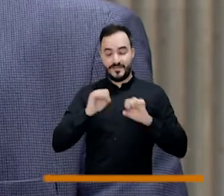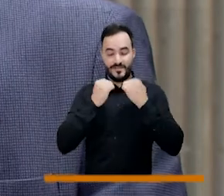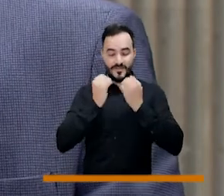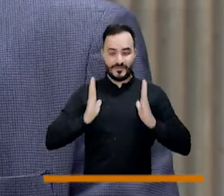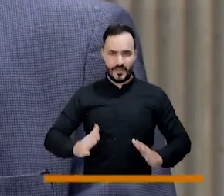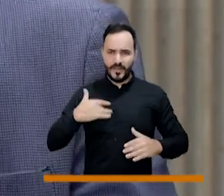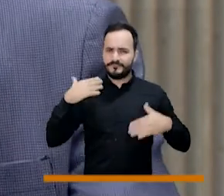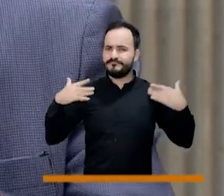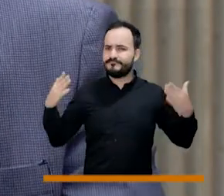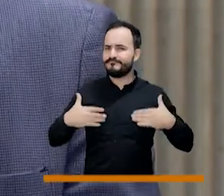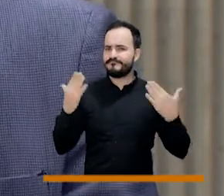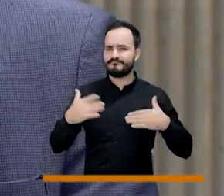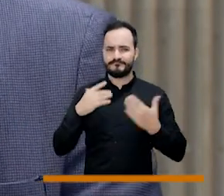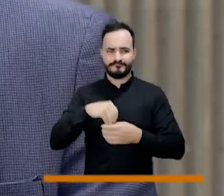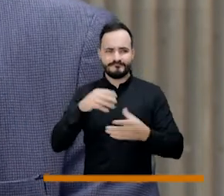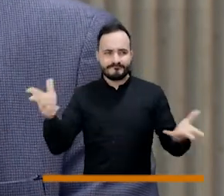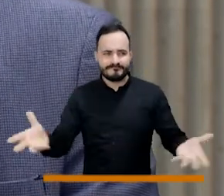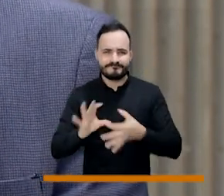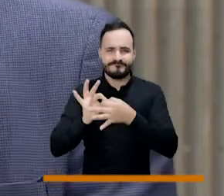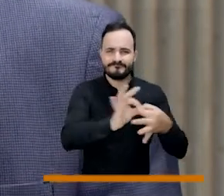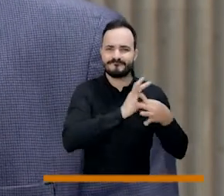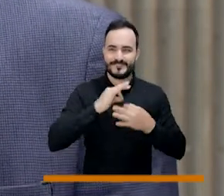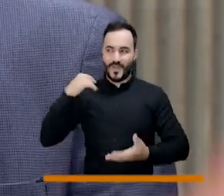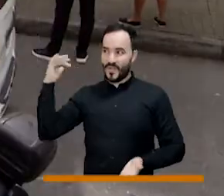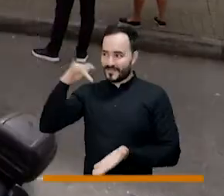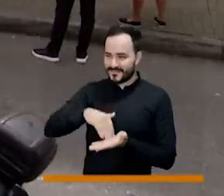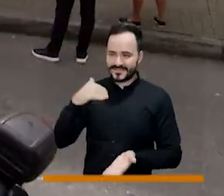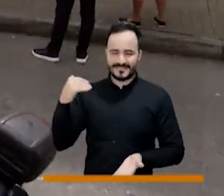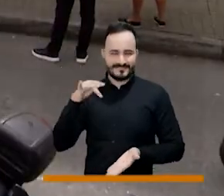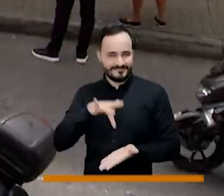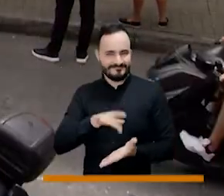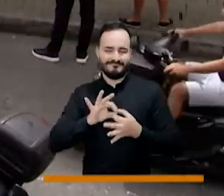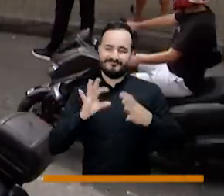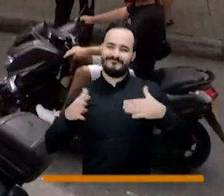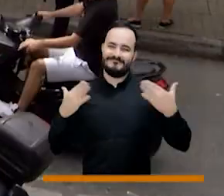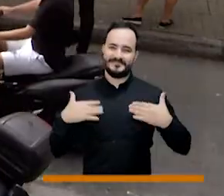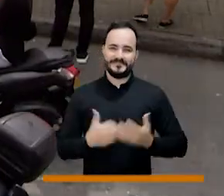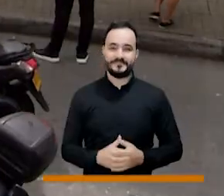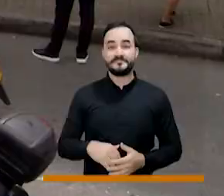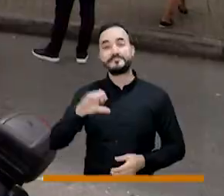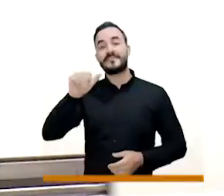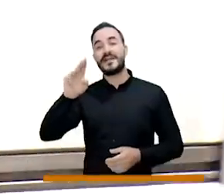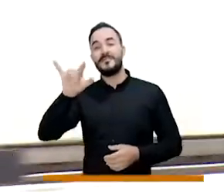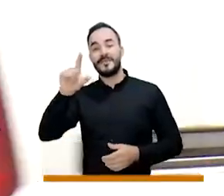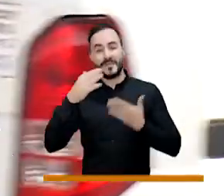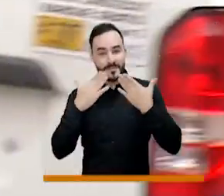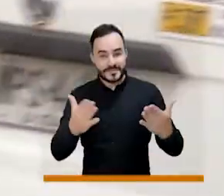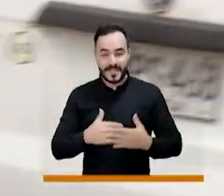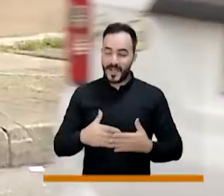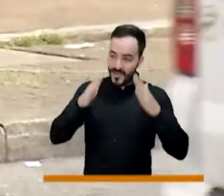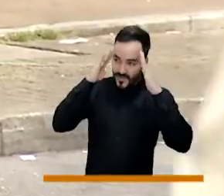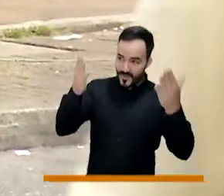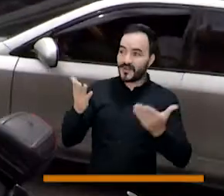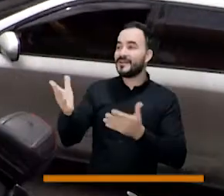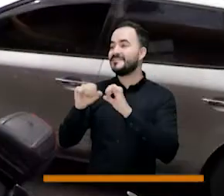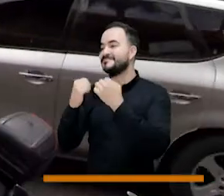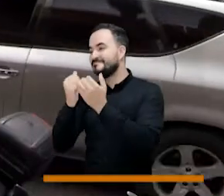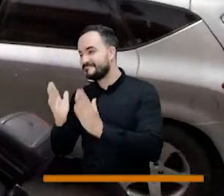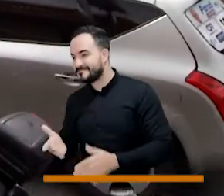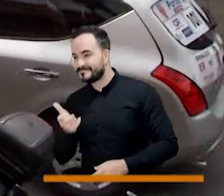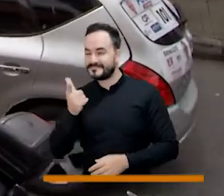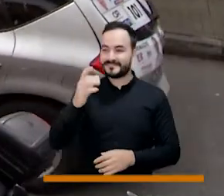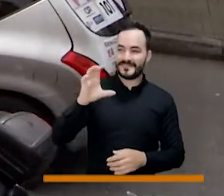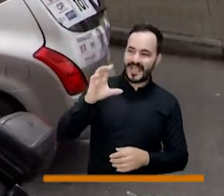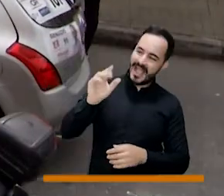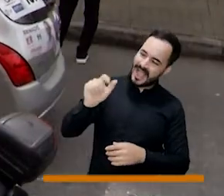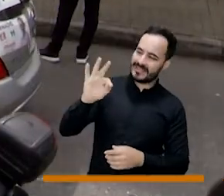de alegría y de importancia poder regresar acá con ustedes. ¡Qué maravilla! Oiga, Camilo, buenas tardes. Katherine, concejal, ¿cómo están? ¿De qué me he perdido